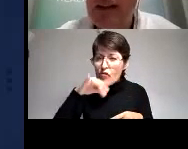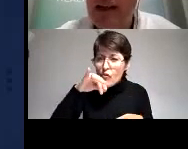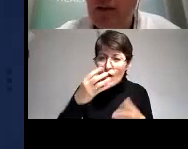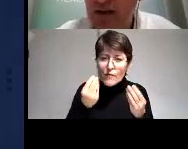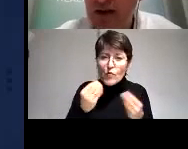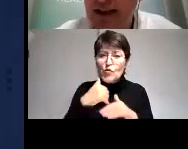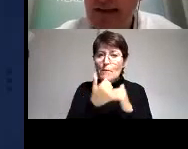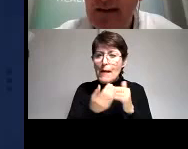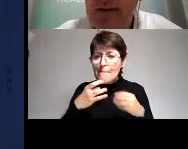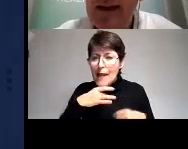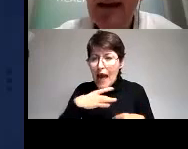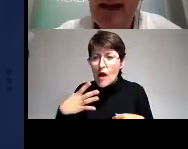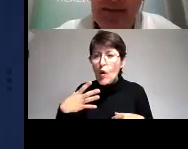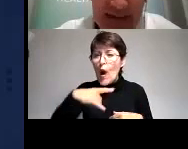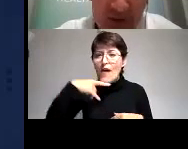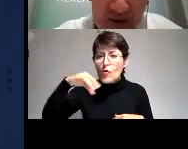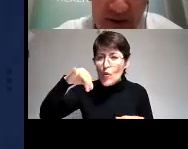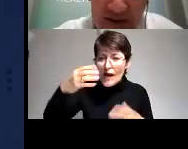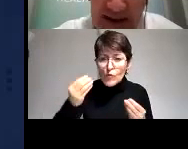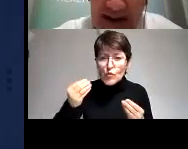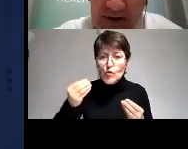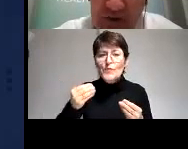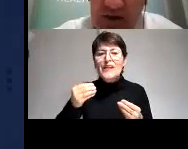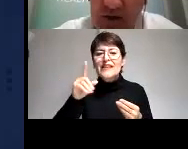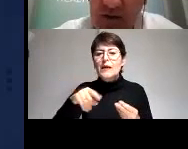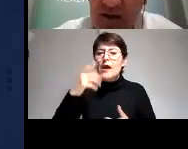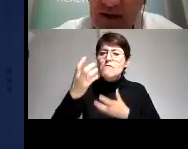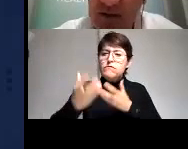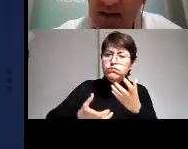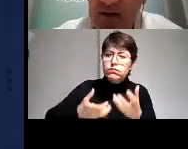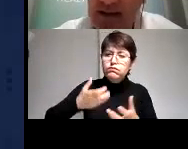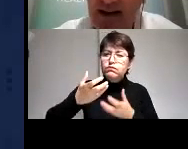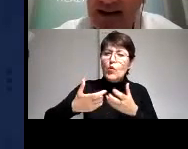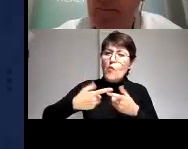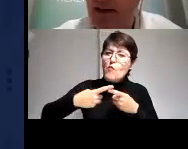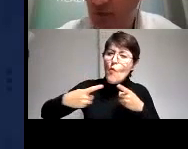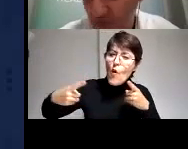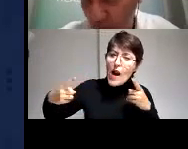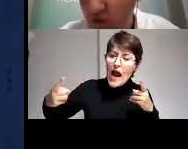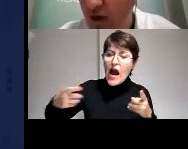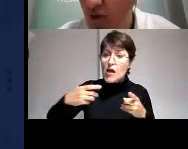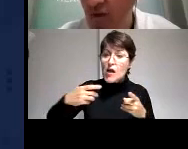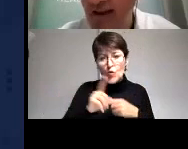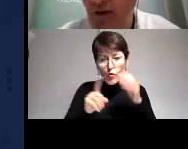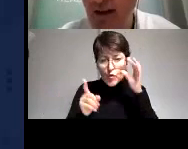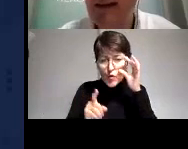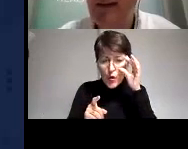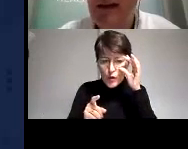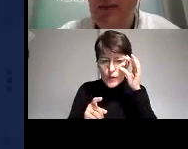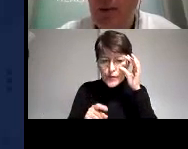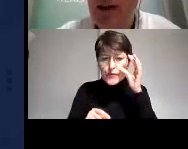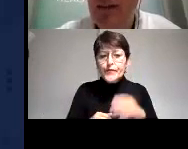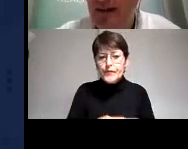los refinados y el azúcar añadido. Evitaremos las cocciones largas, los fritos, los rebozados y las comidas cocinadas a altas temperaturas, por esto que hemos comentado